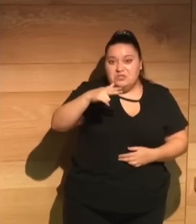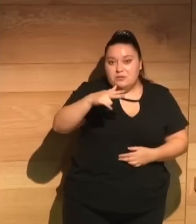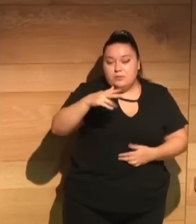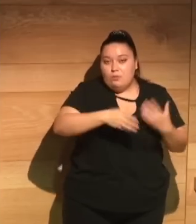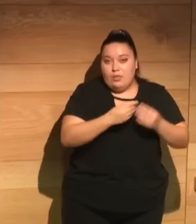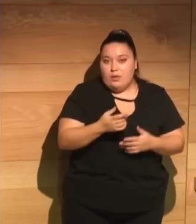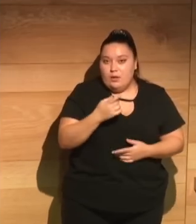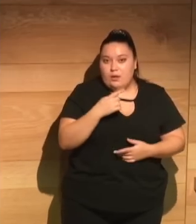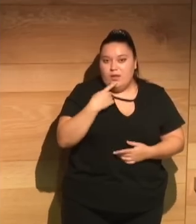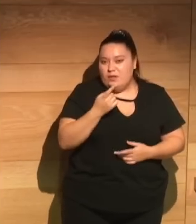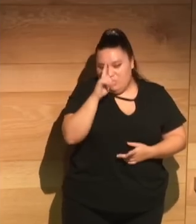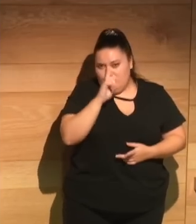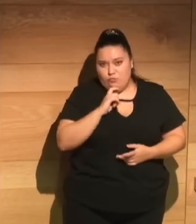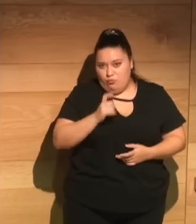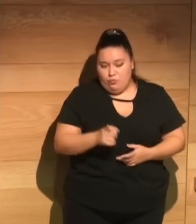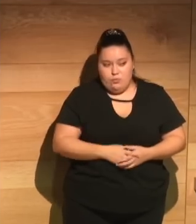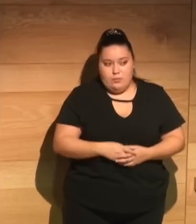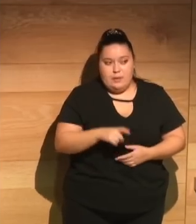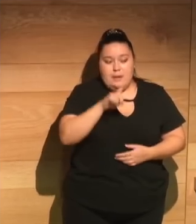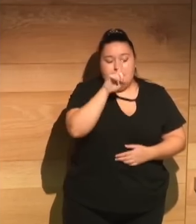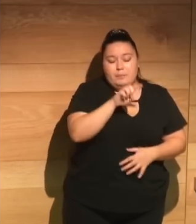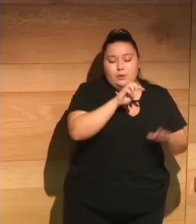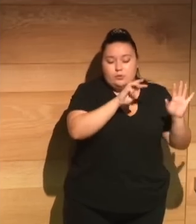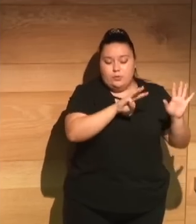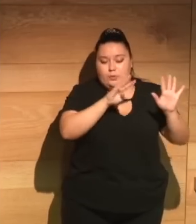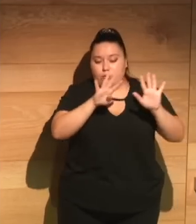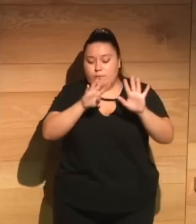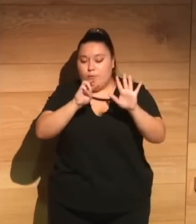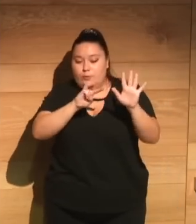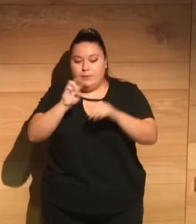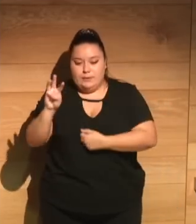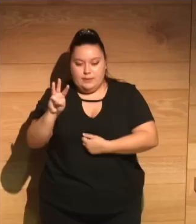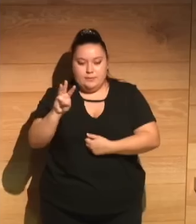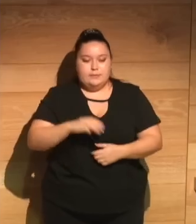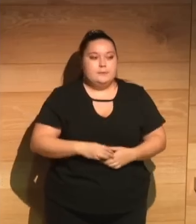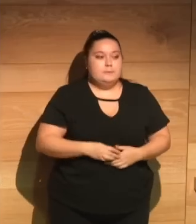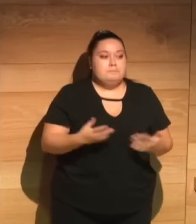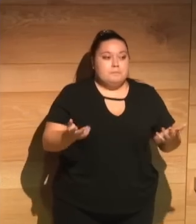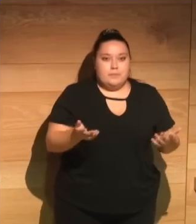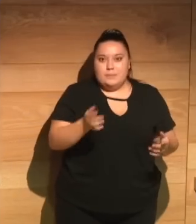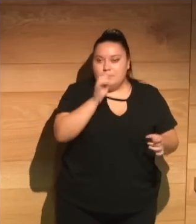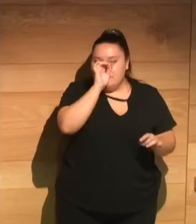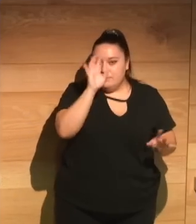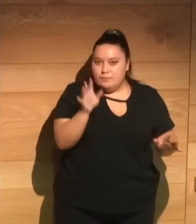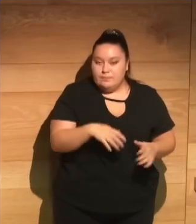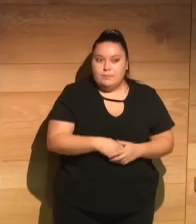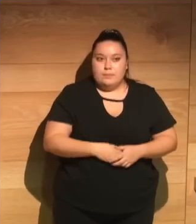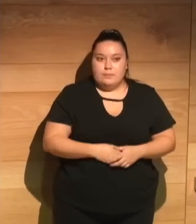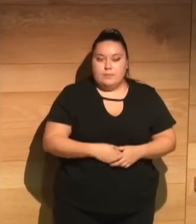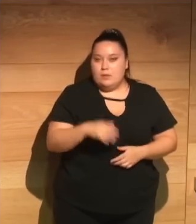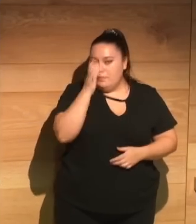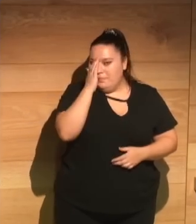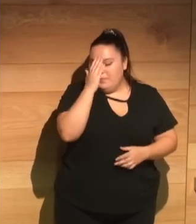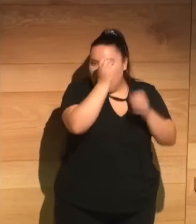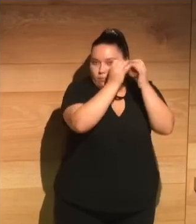Muybridge, nunca he sabido pronunciarlo, en 1893. Y es increíble. Increíble el imaginar que todo esto viene